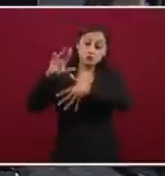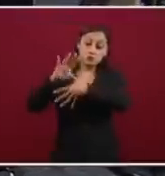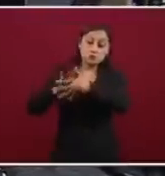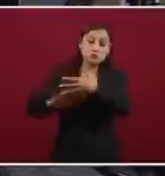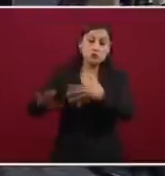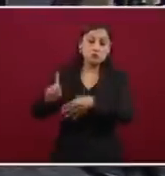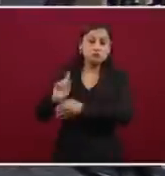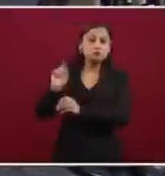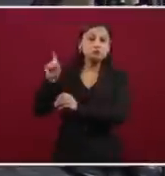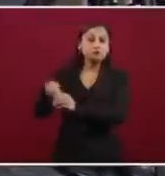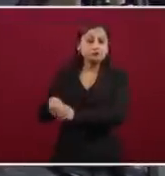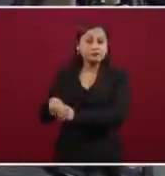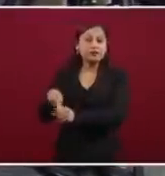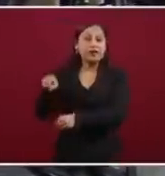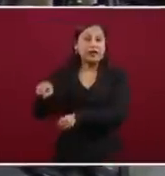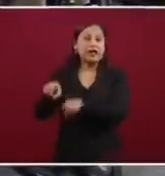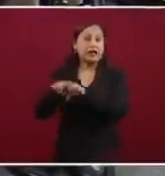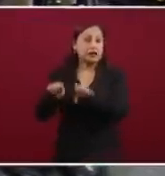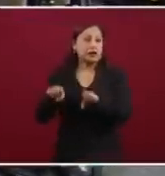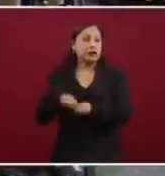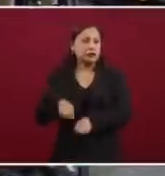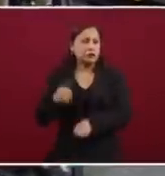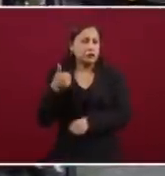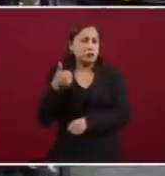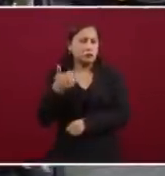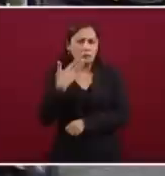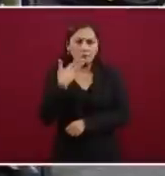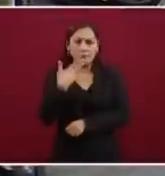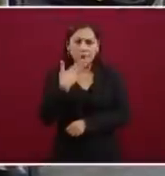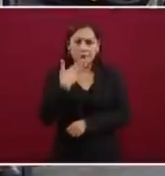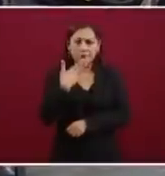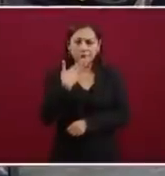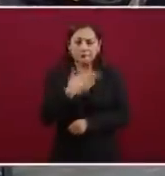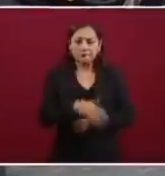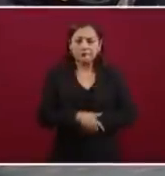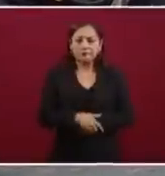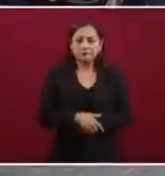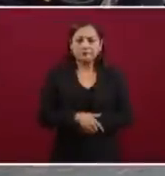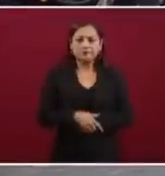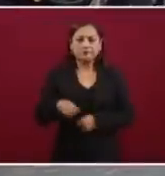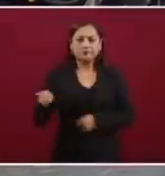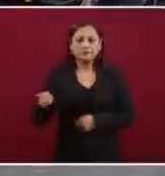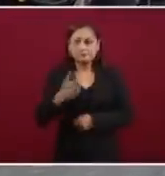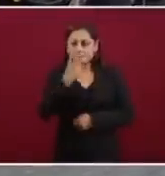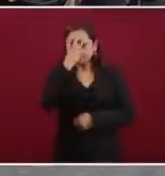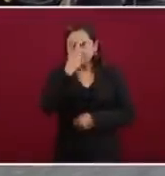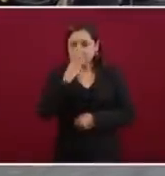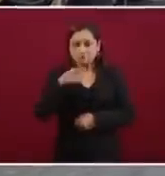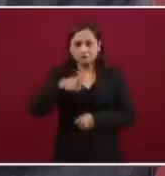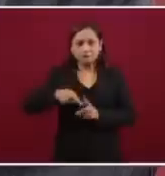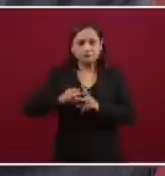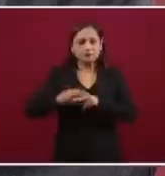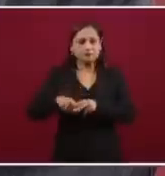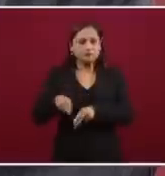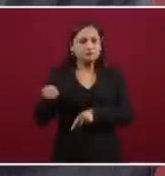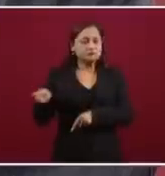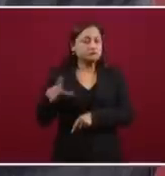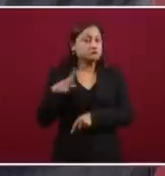es buen equipo, tiene muy buenos pitchers abridores,